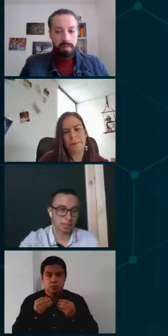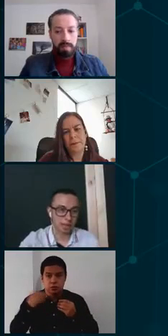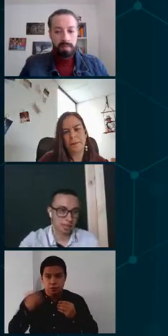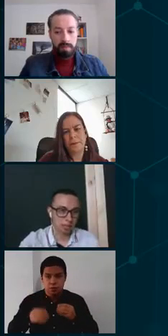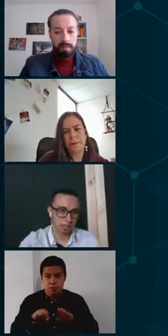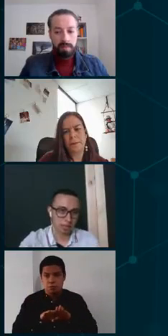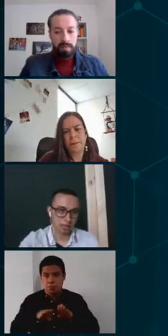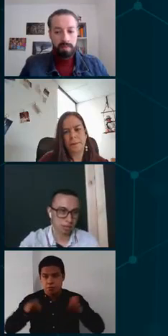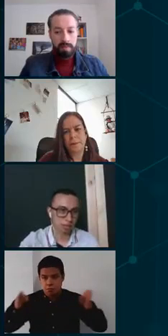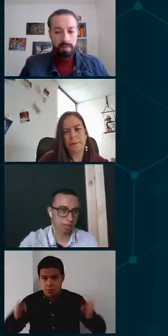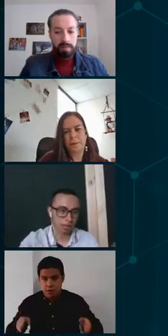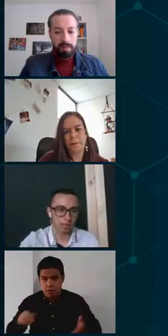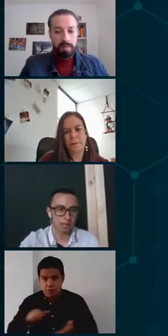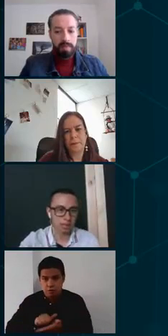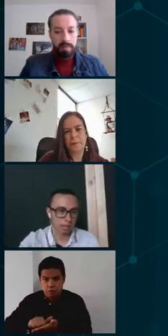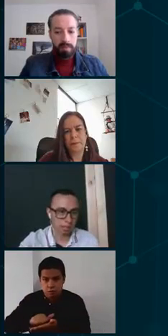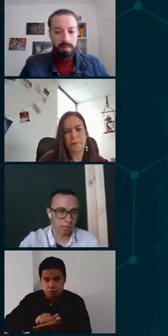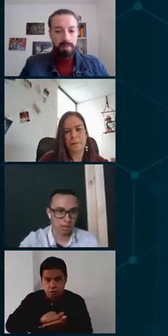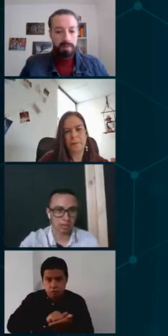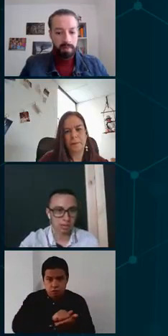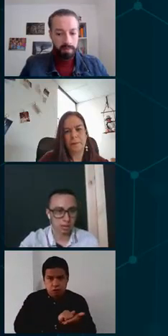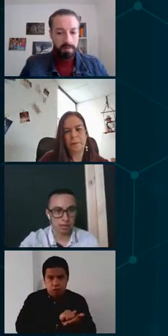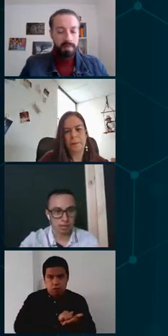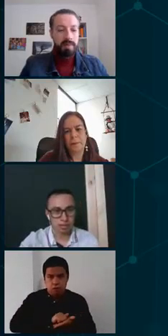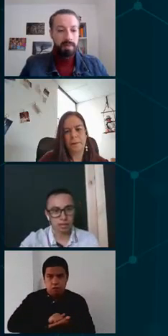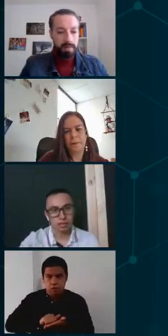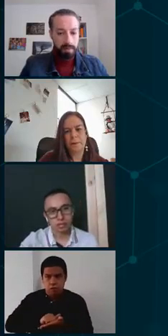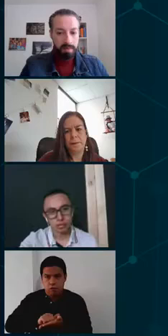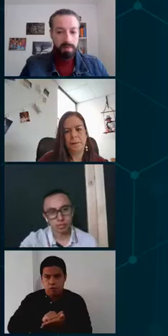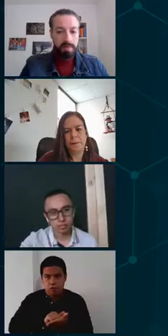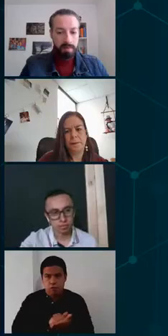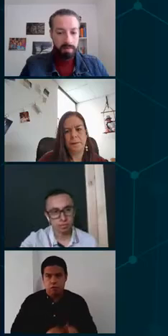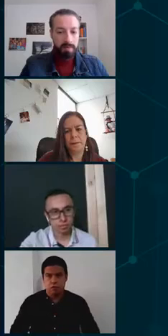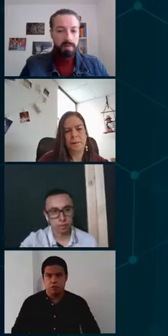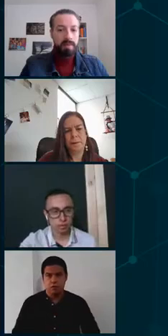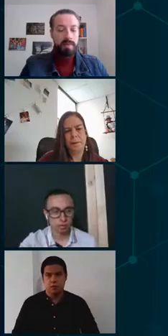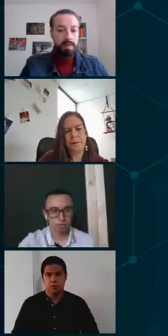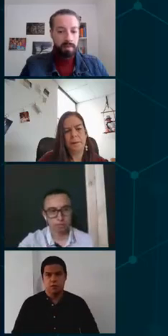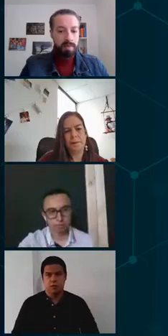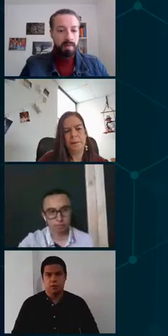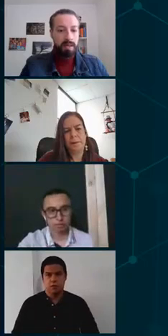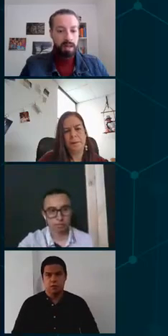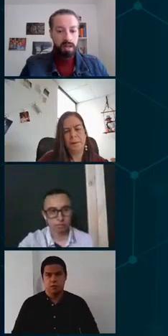es donde te quitas el tapabocas. Entonces, sí.